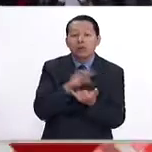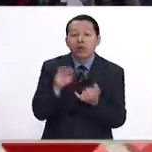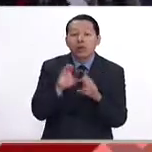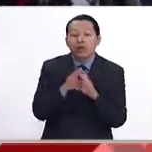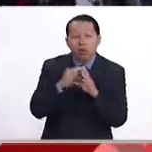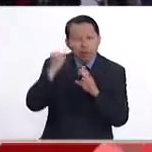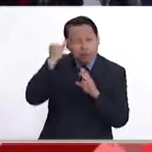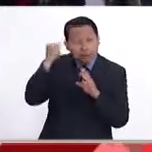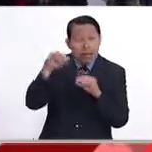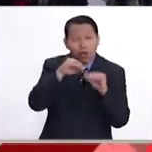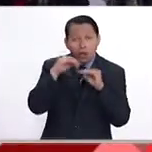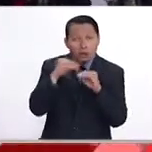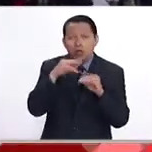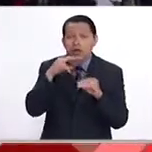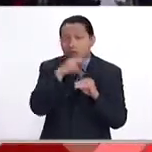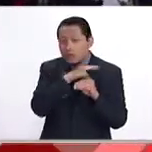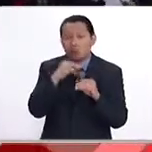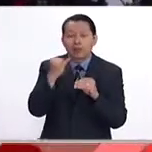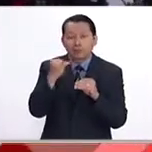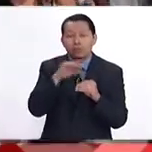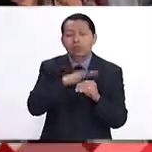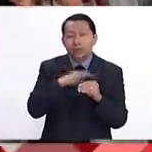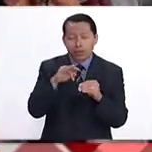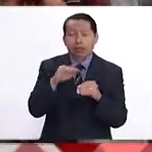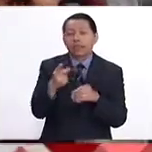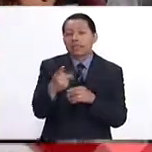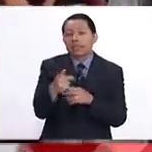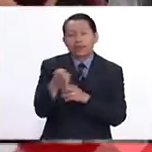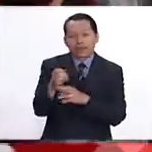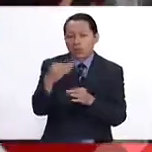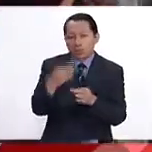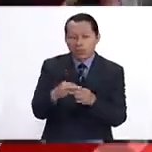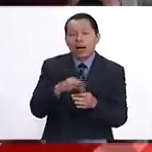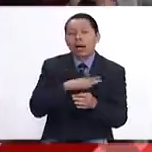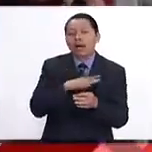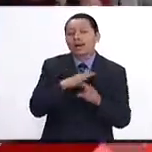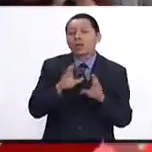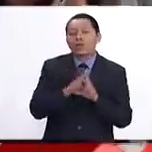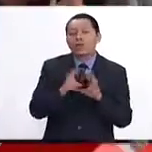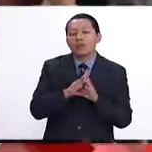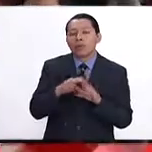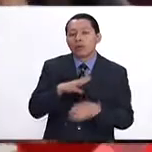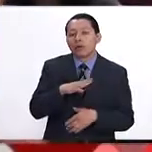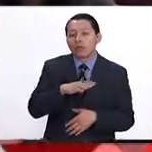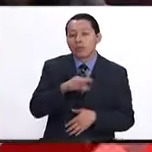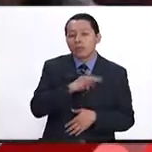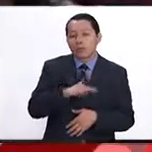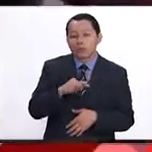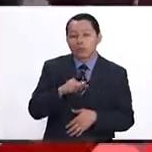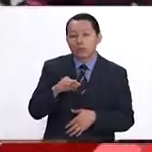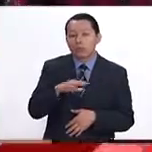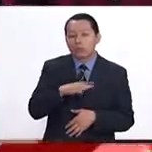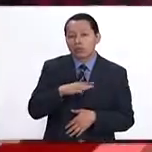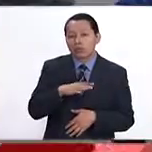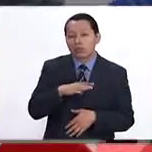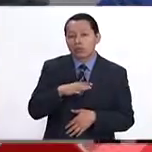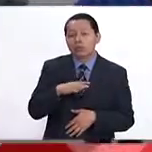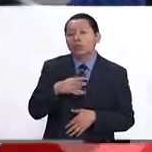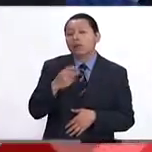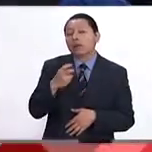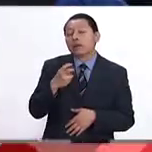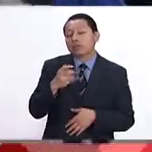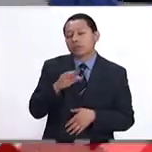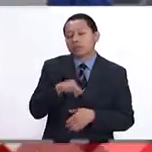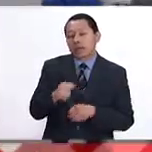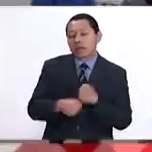rápida y sí cumplir las fechas de diciembre o enero, de tal manera que a principios del año los